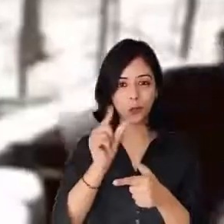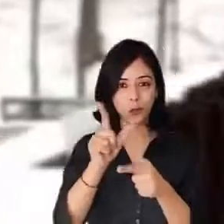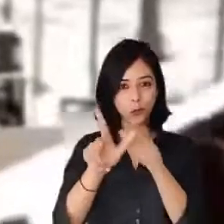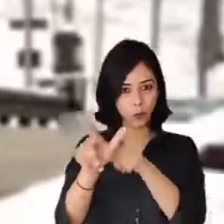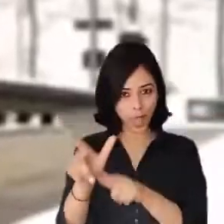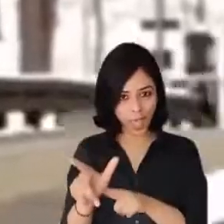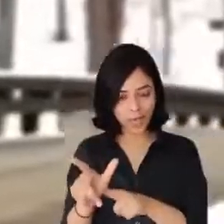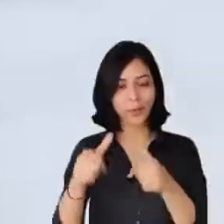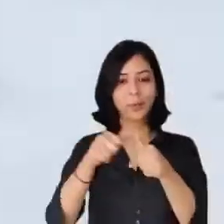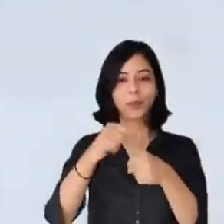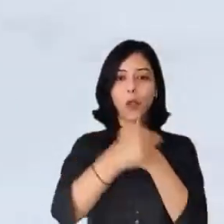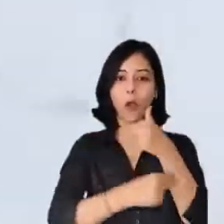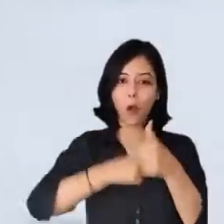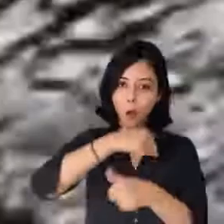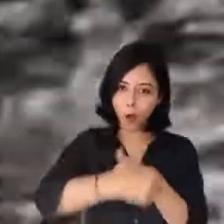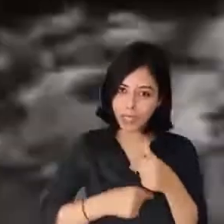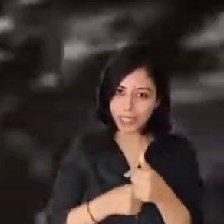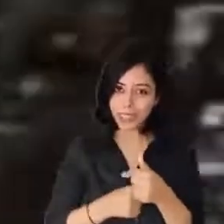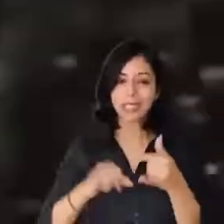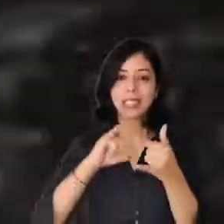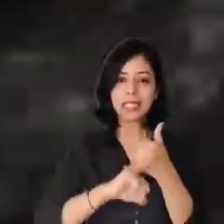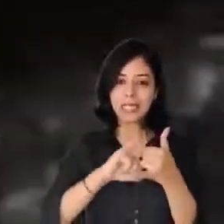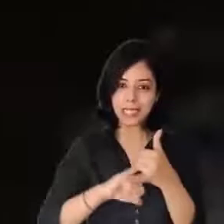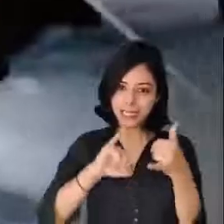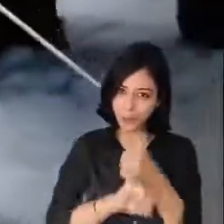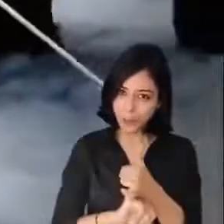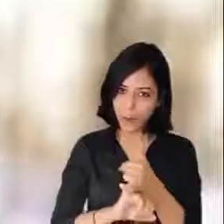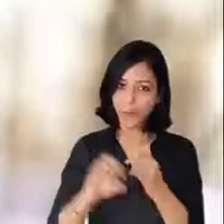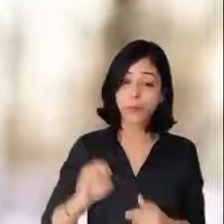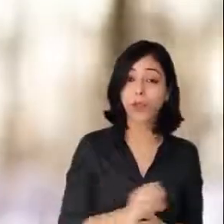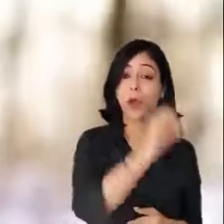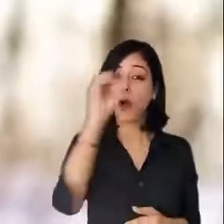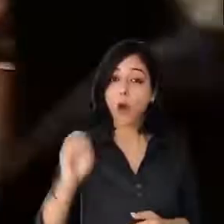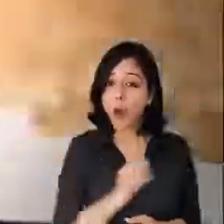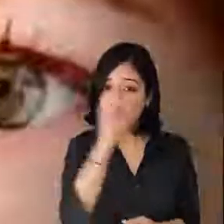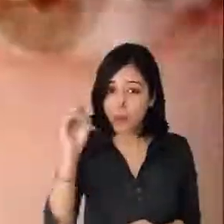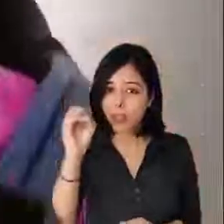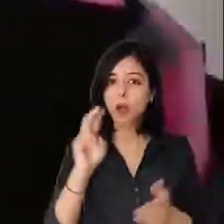Y los policías presentes tampoco tenían dudas de quién era la joven víctima.